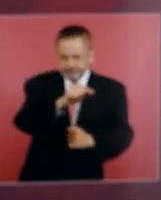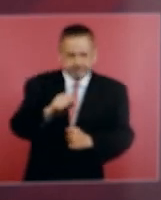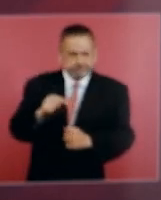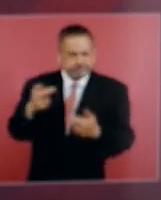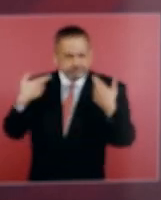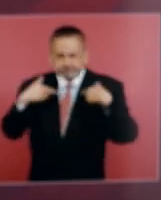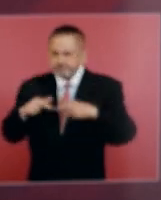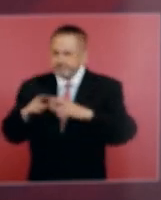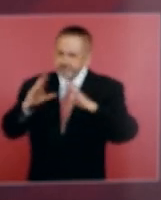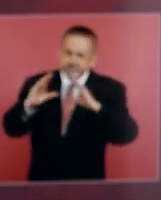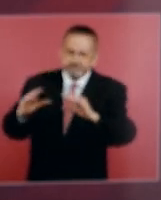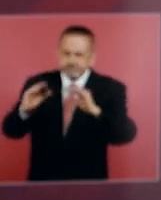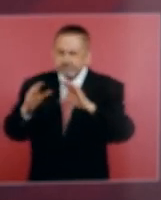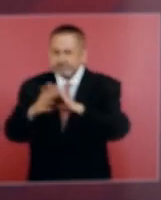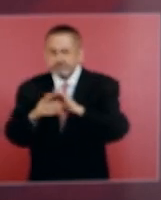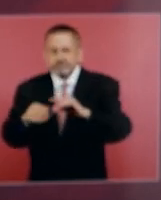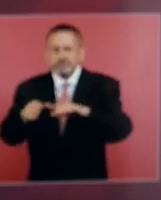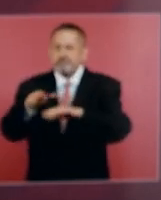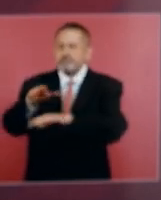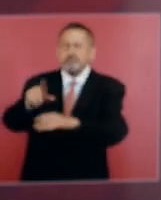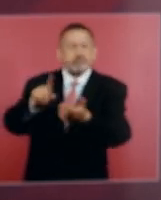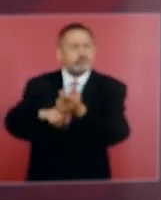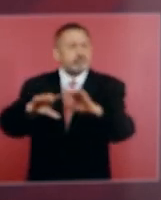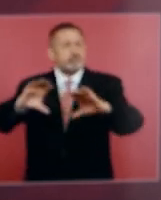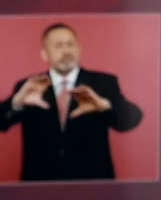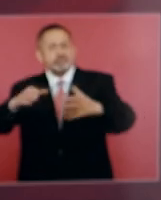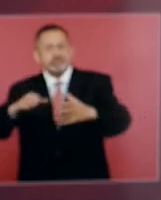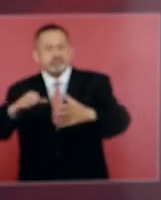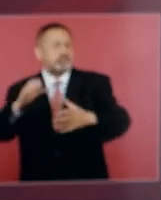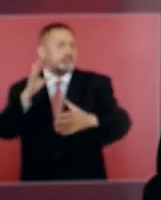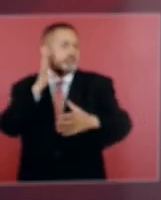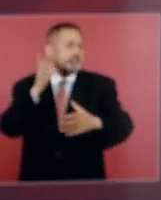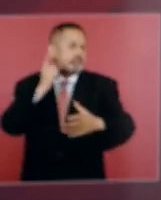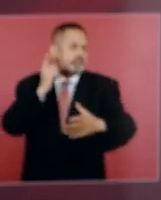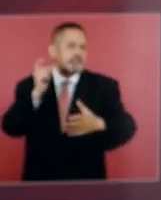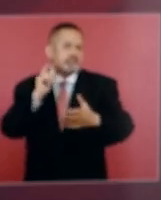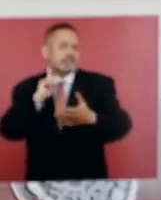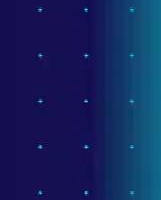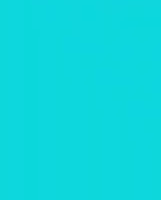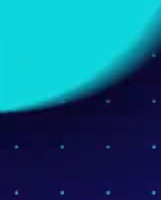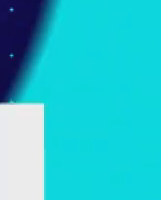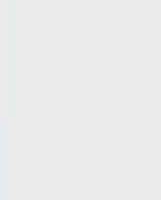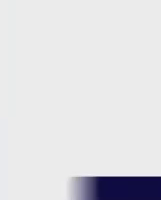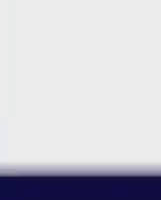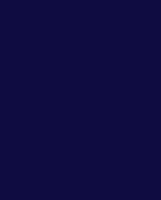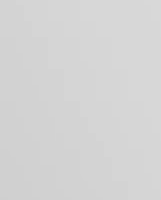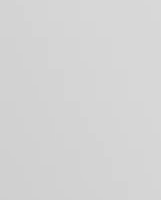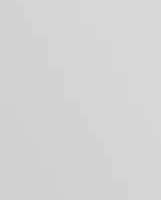Hasta aquí el corte informativo. Estas y más noticias a las 8 de la noche por Informativo 14.